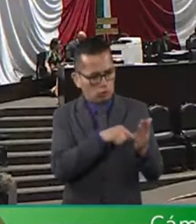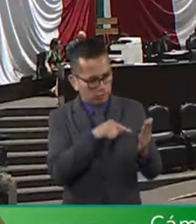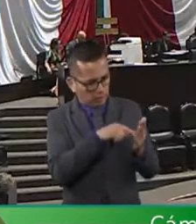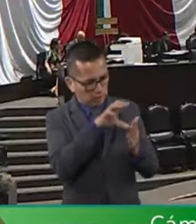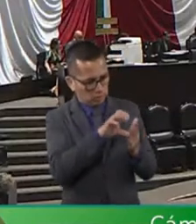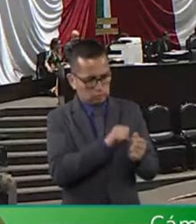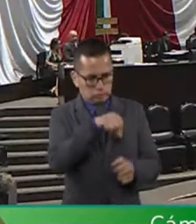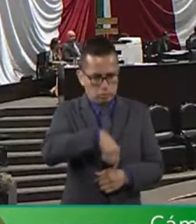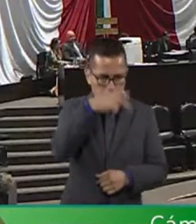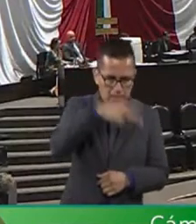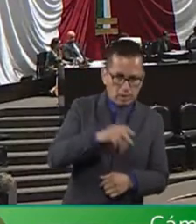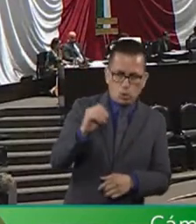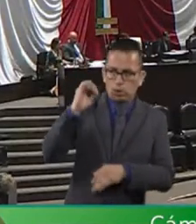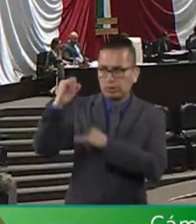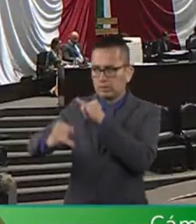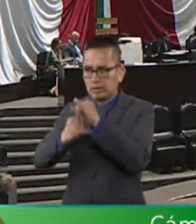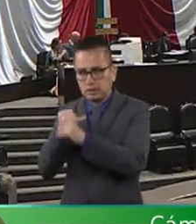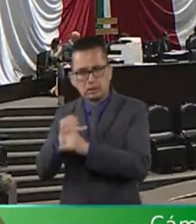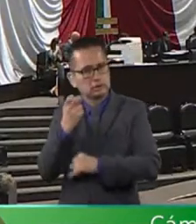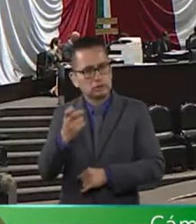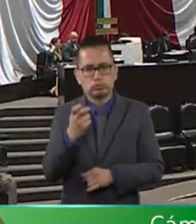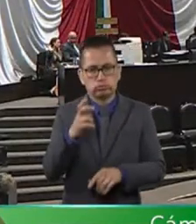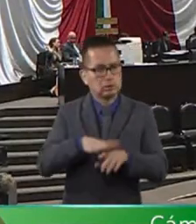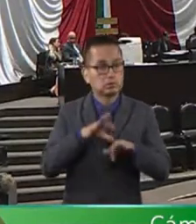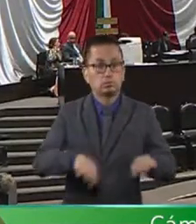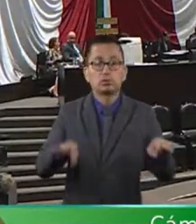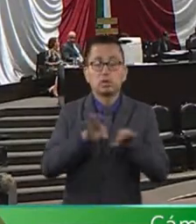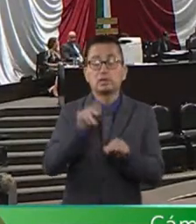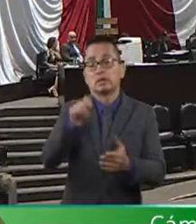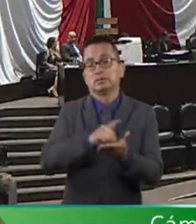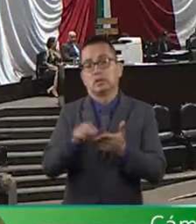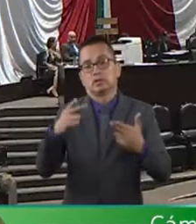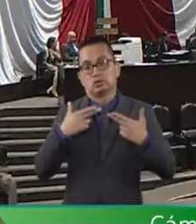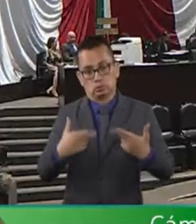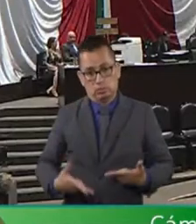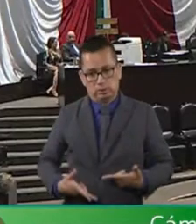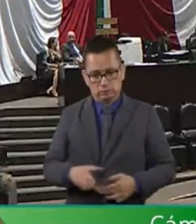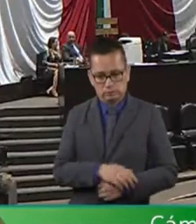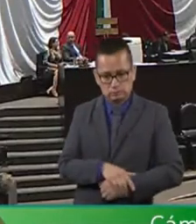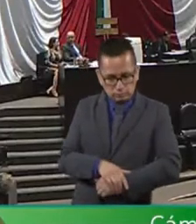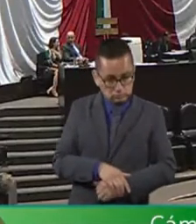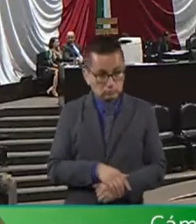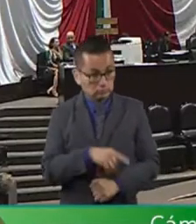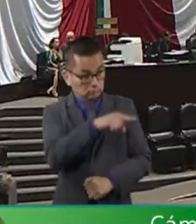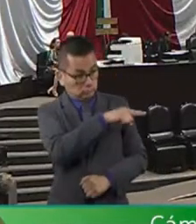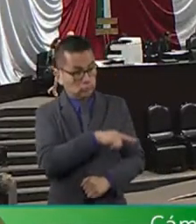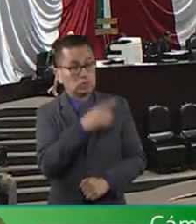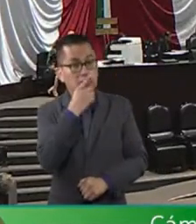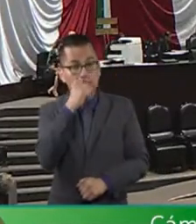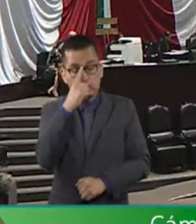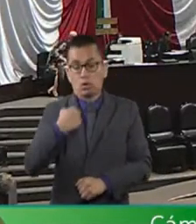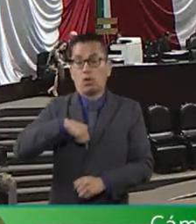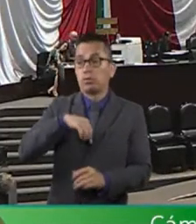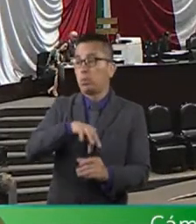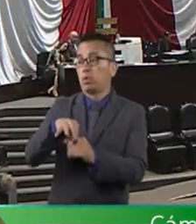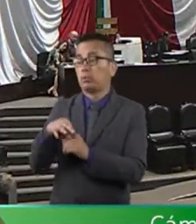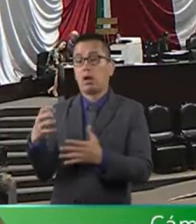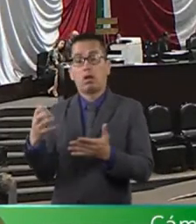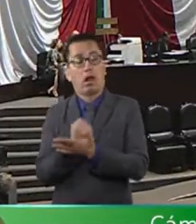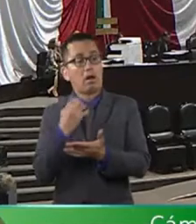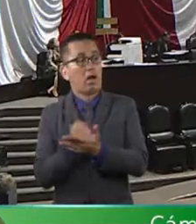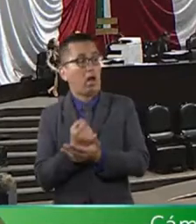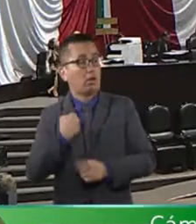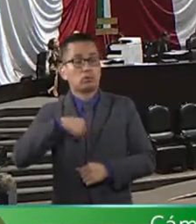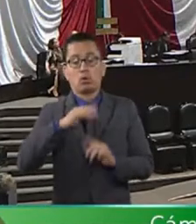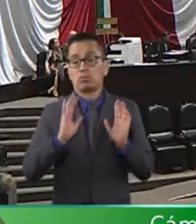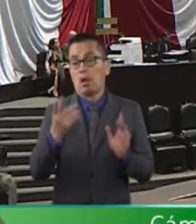internacional en los instrumentos. Pensar que ganar las elecciones, compañeras y compañeros, les da un control arbitrario y sin límites